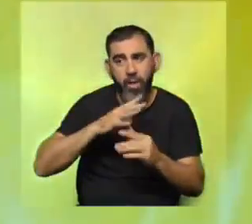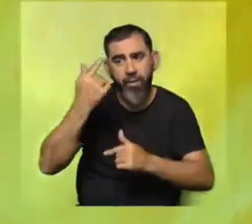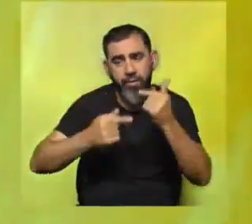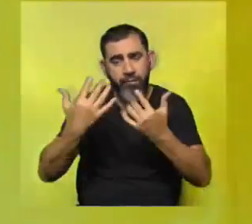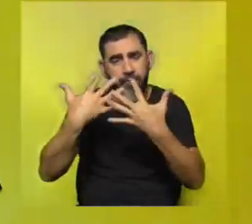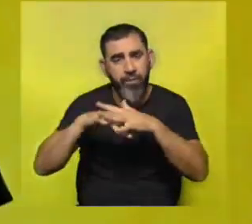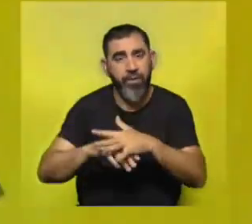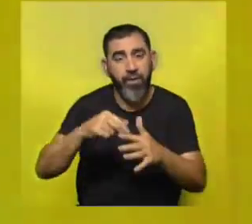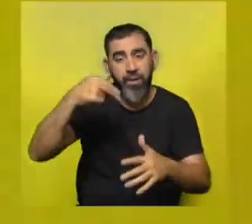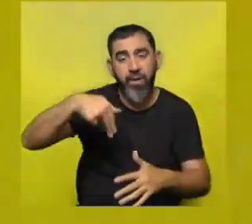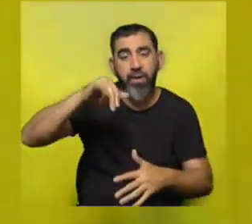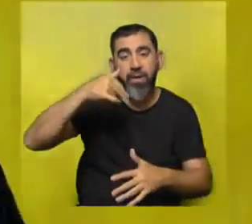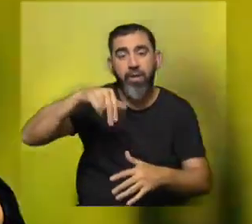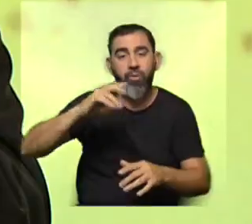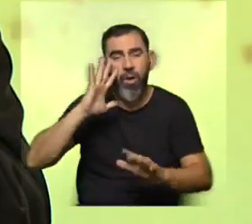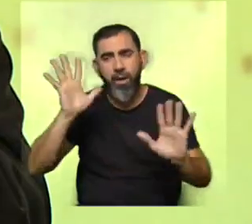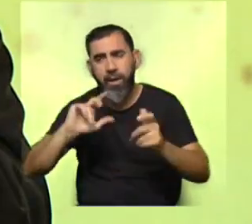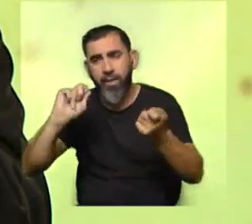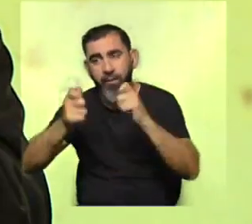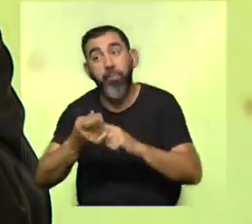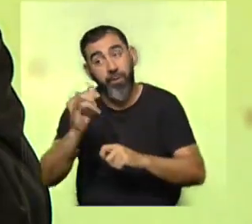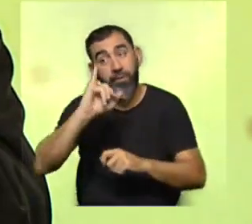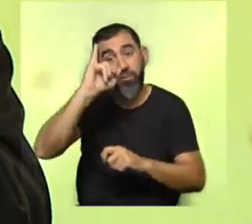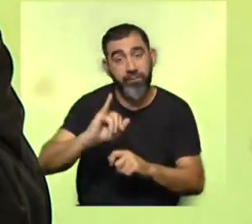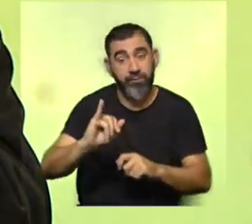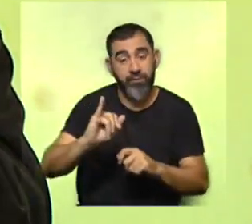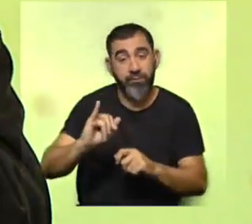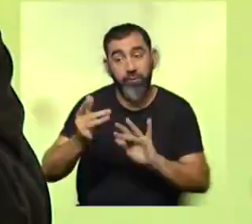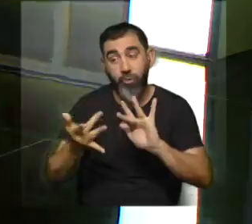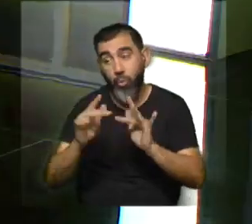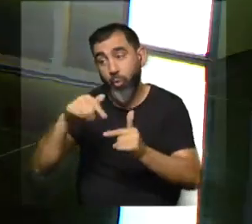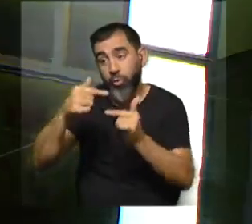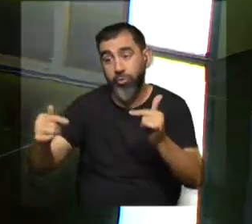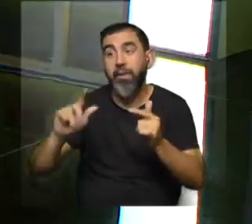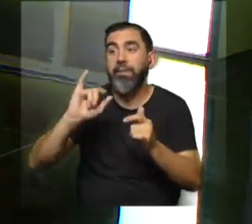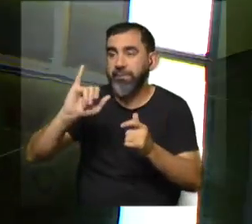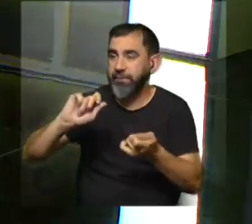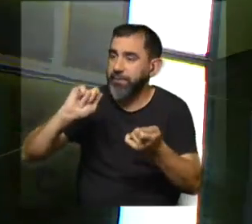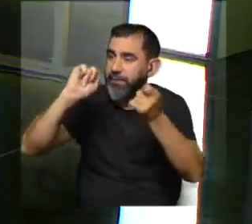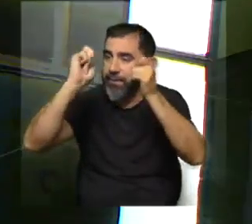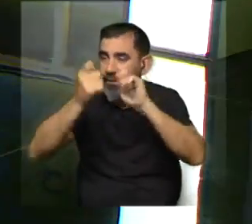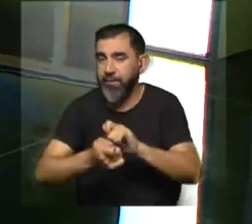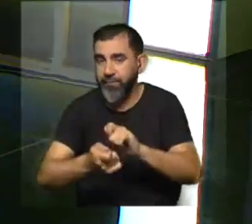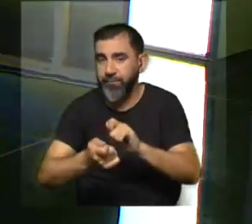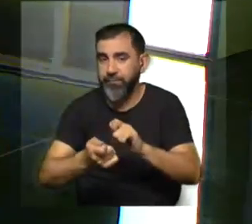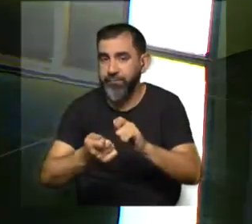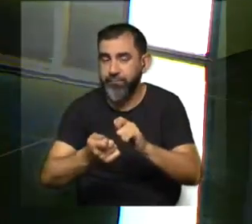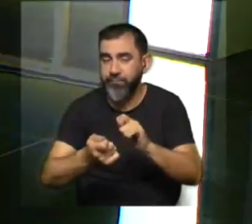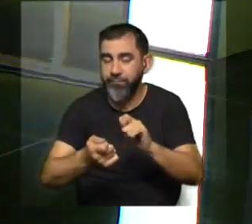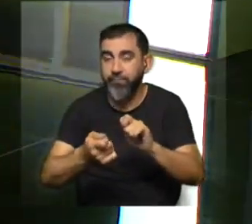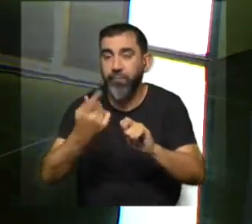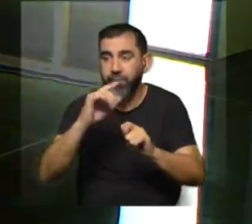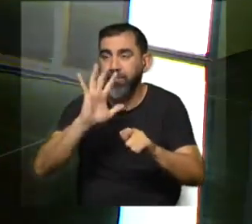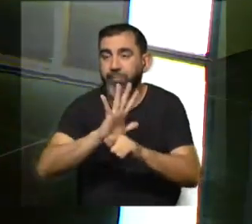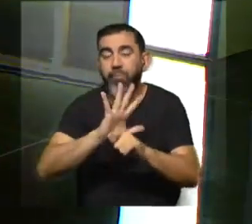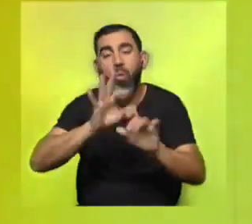decías, bueno, el Niño tal vez no se haya modificado, pero la interacción con otros componentes sí, y ahí empieza a tener que